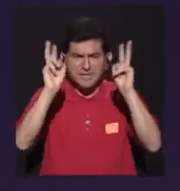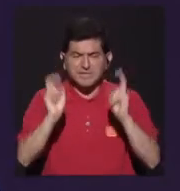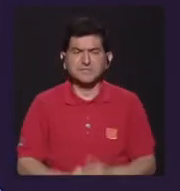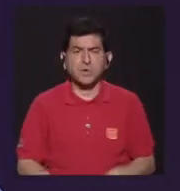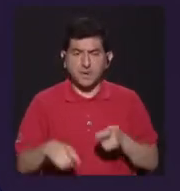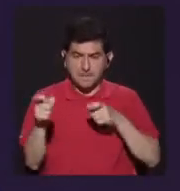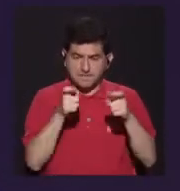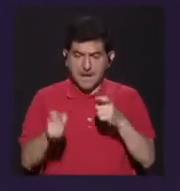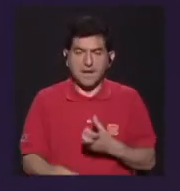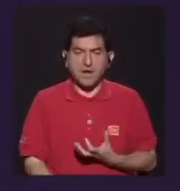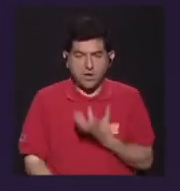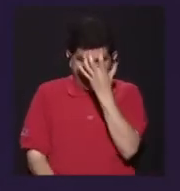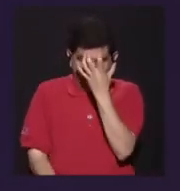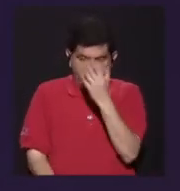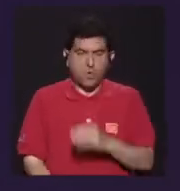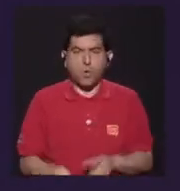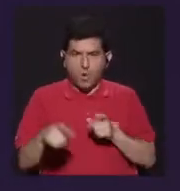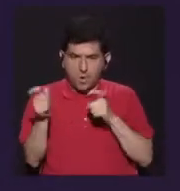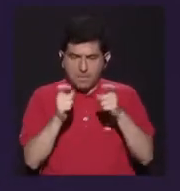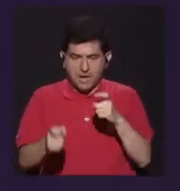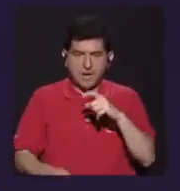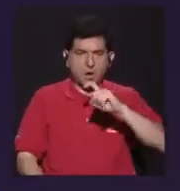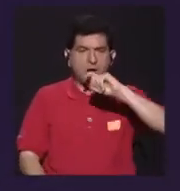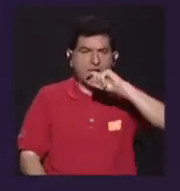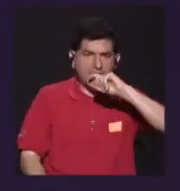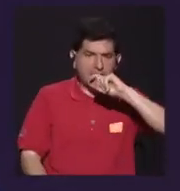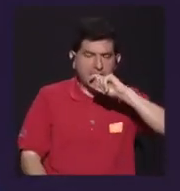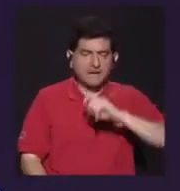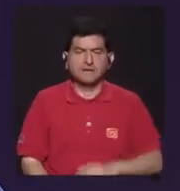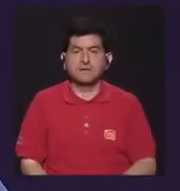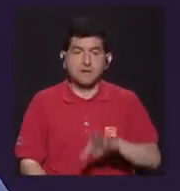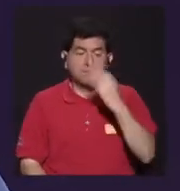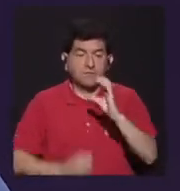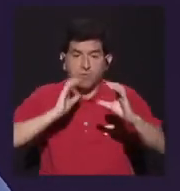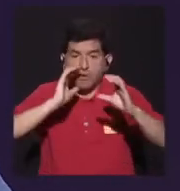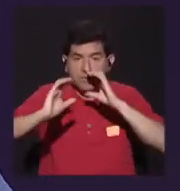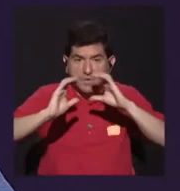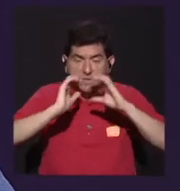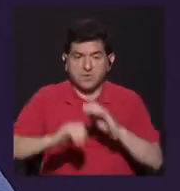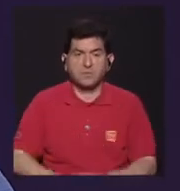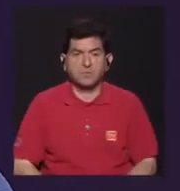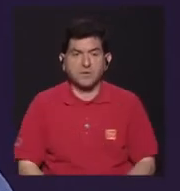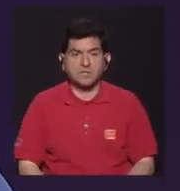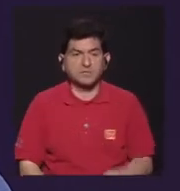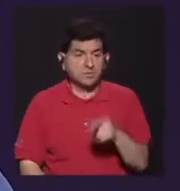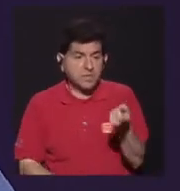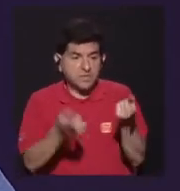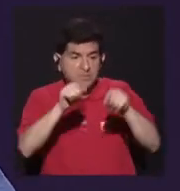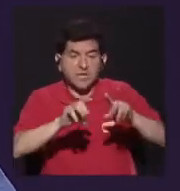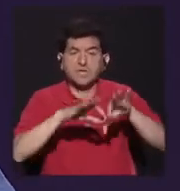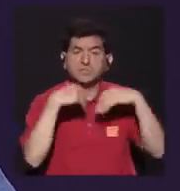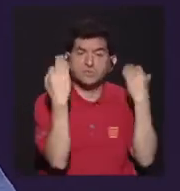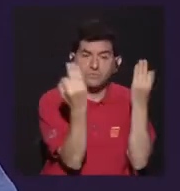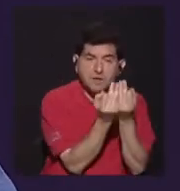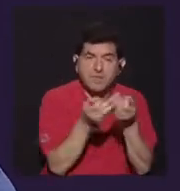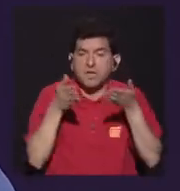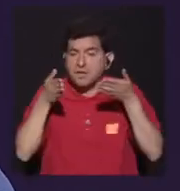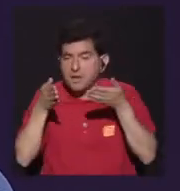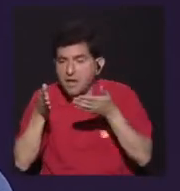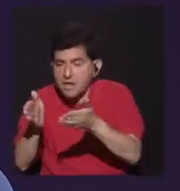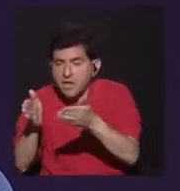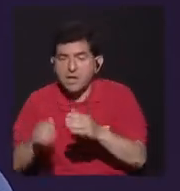Manejo del enojo, manejo de los celos, formas de comunicación con familia, con hijos,